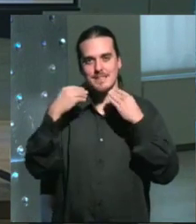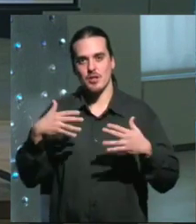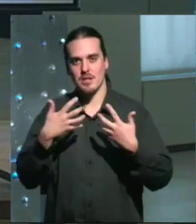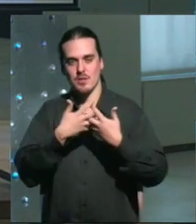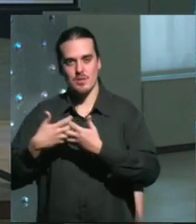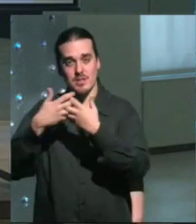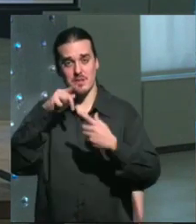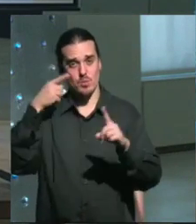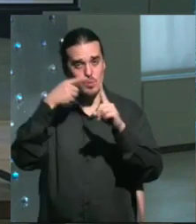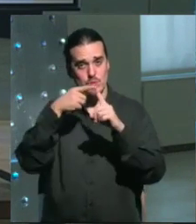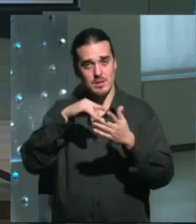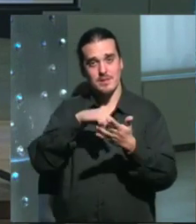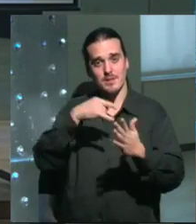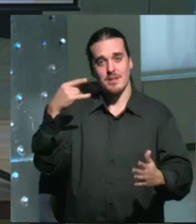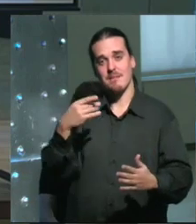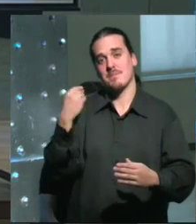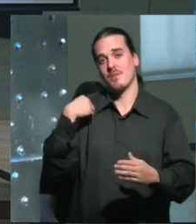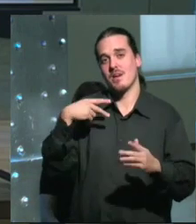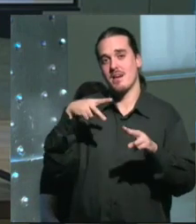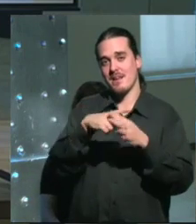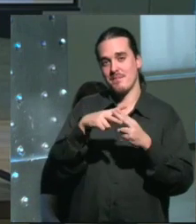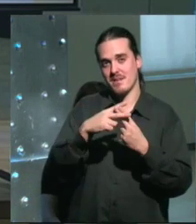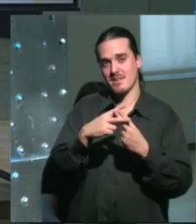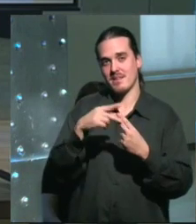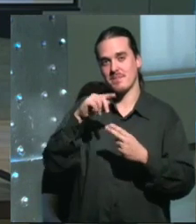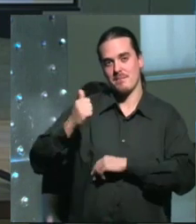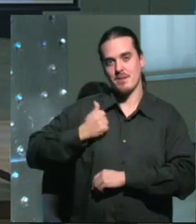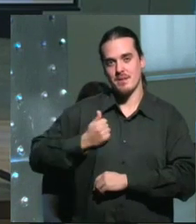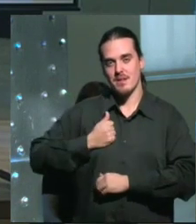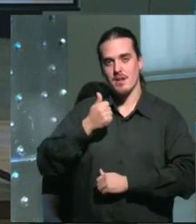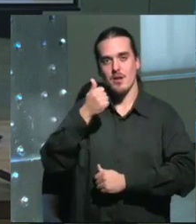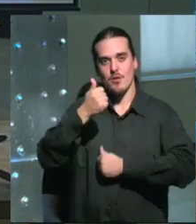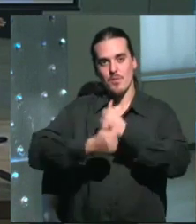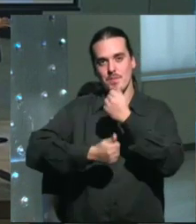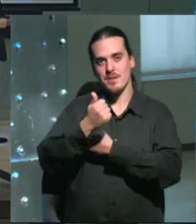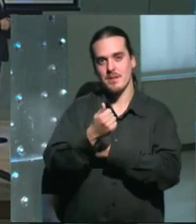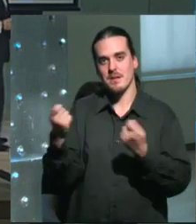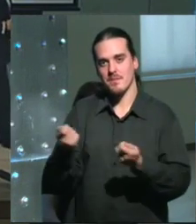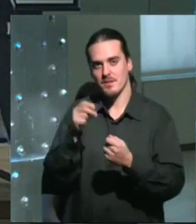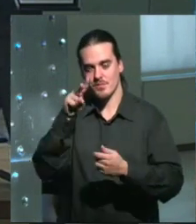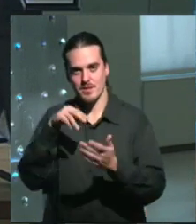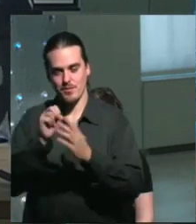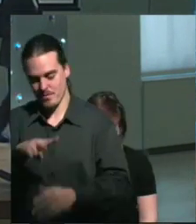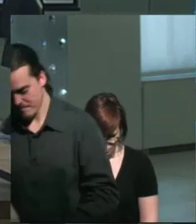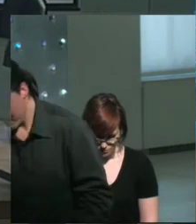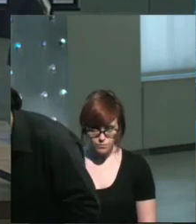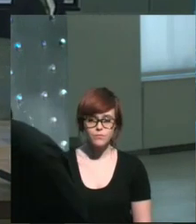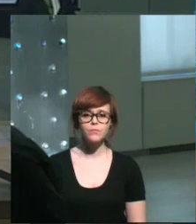TIC como la verdadera herramienta y ventaja competitiva de la campaña del 2012.